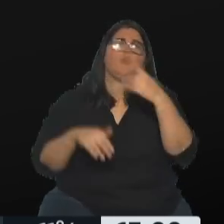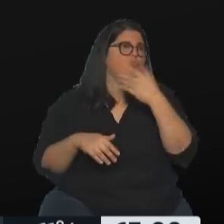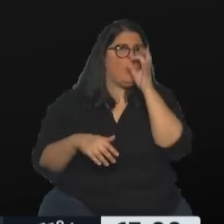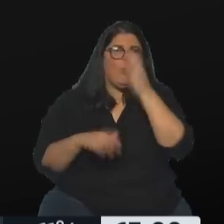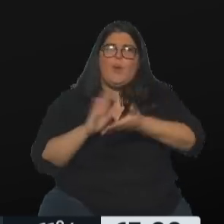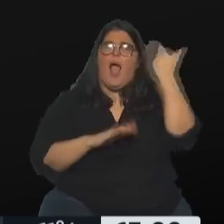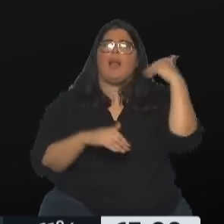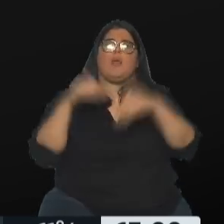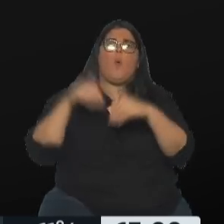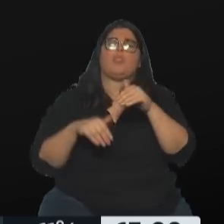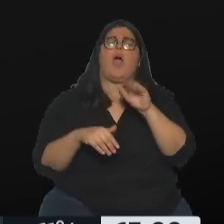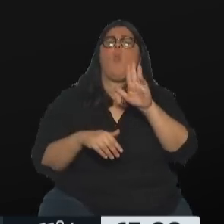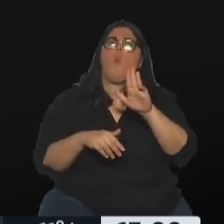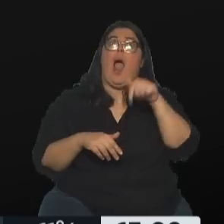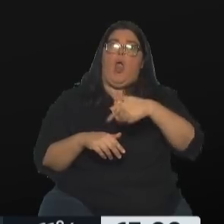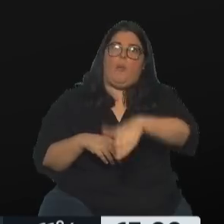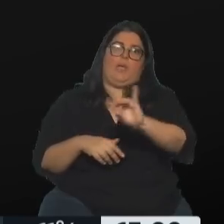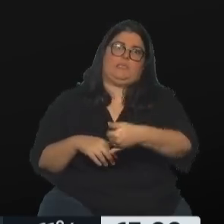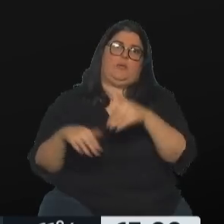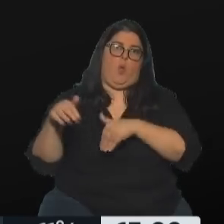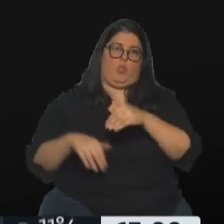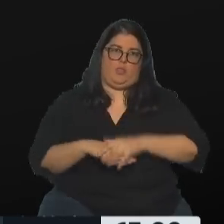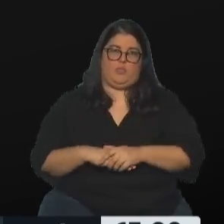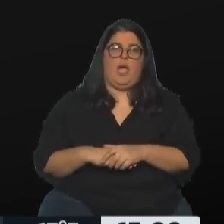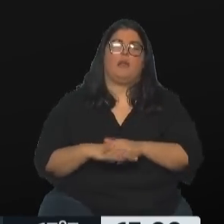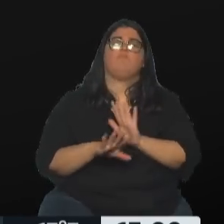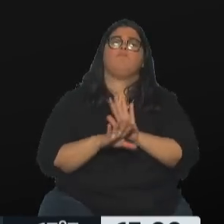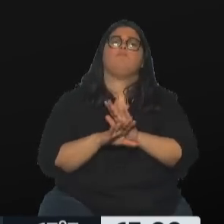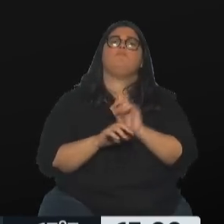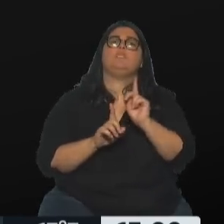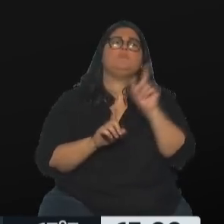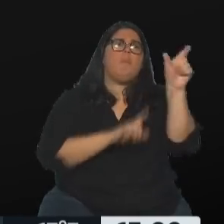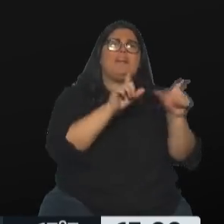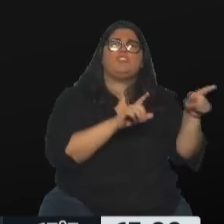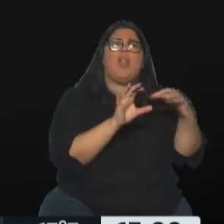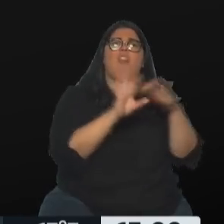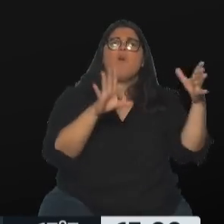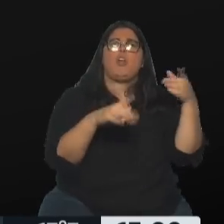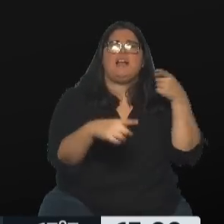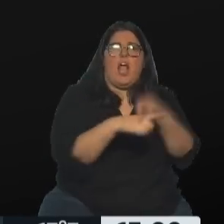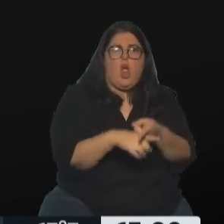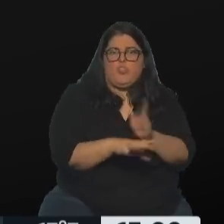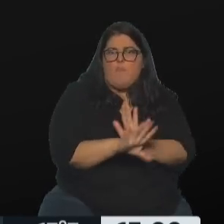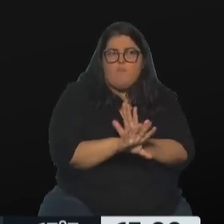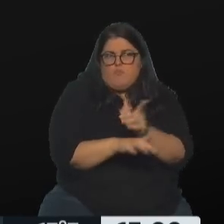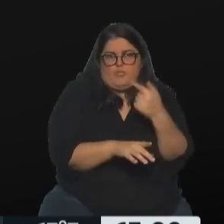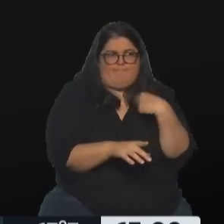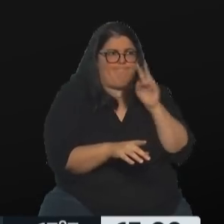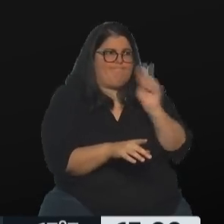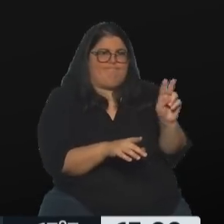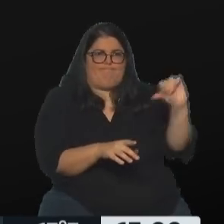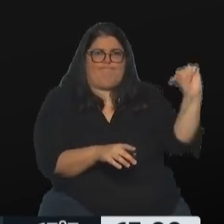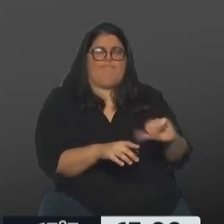no PT. La postura extremadamente agresiva y antidemocrática de esa gente no me deja otra opción. No